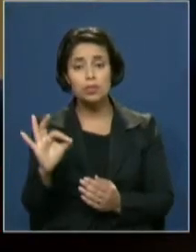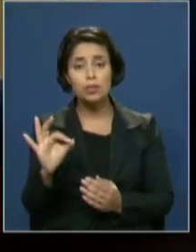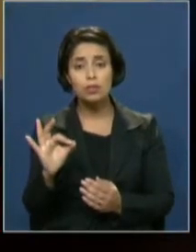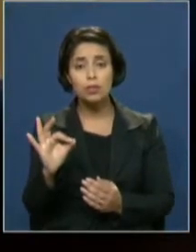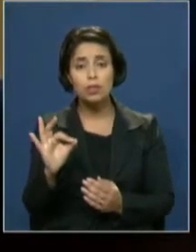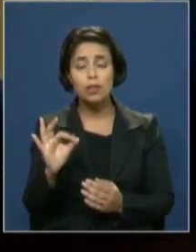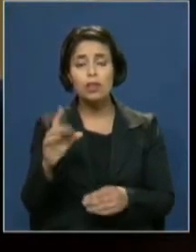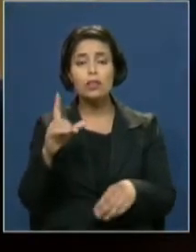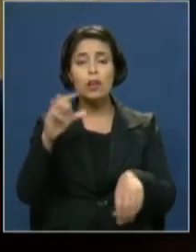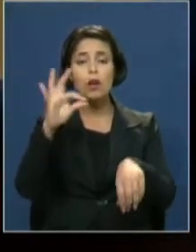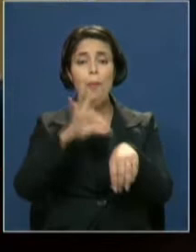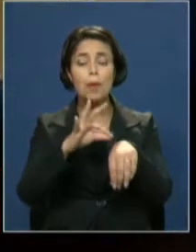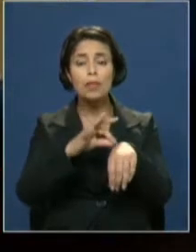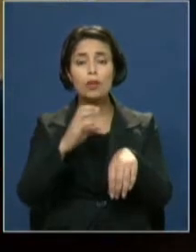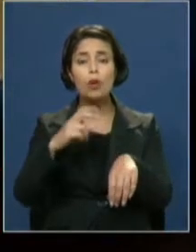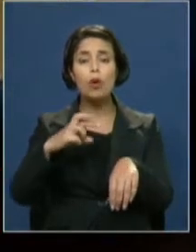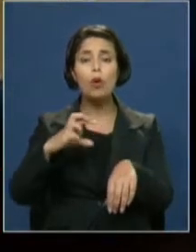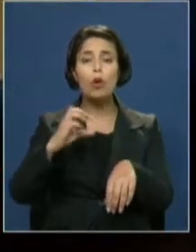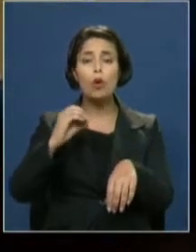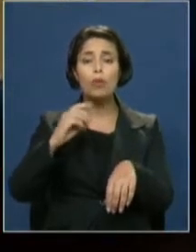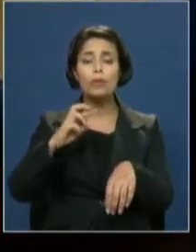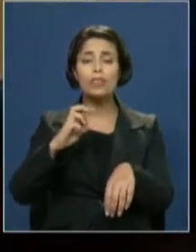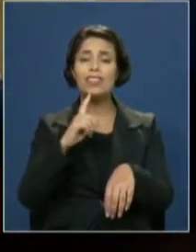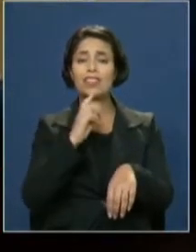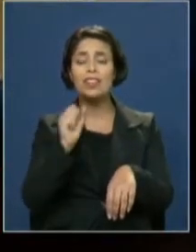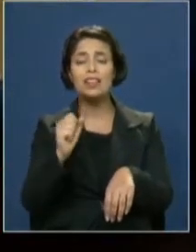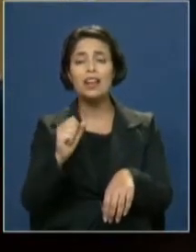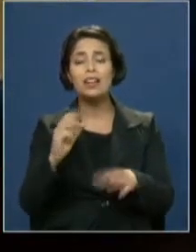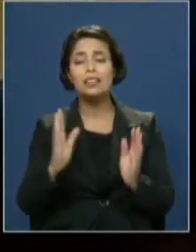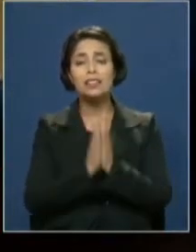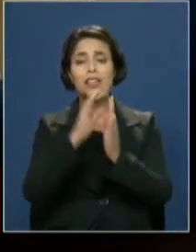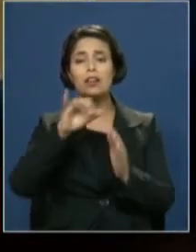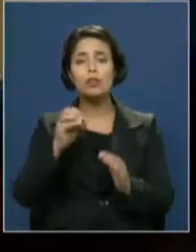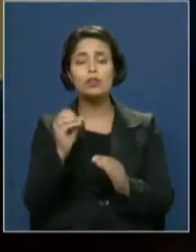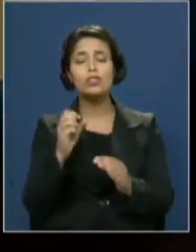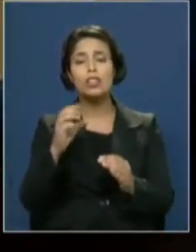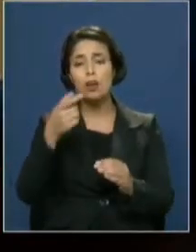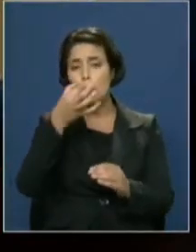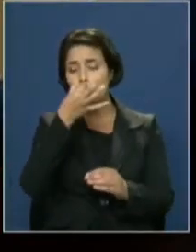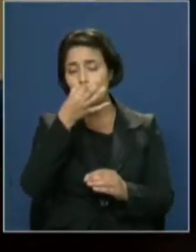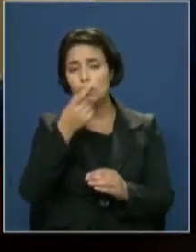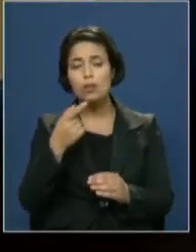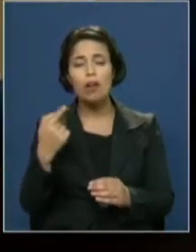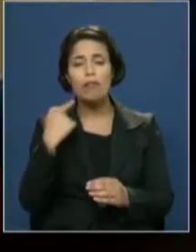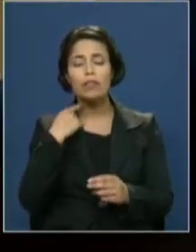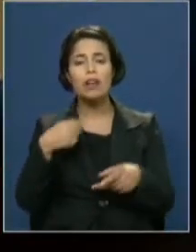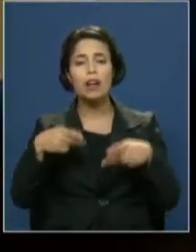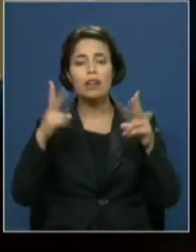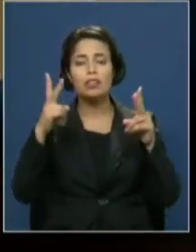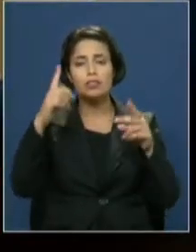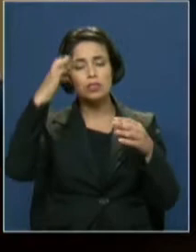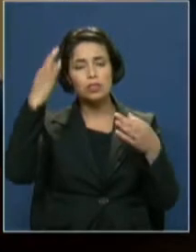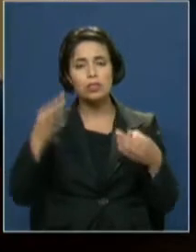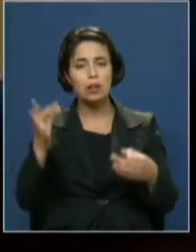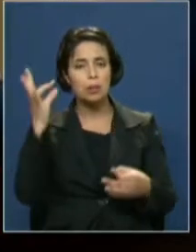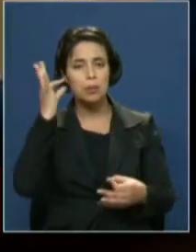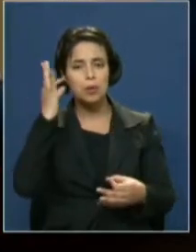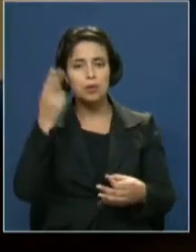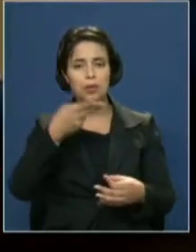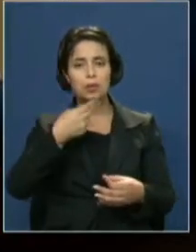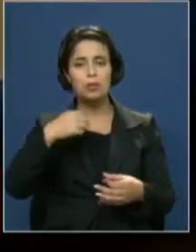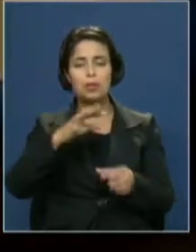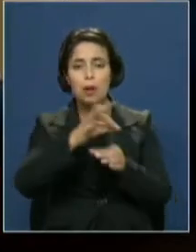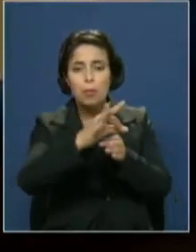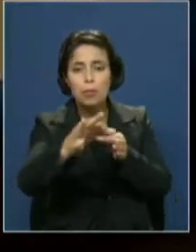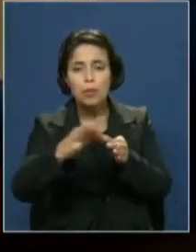los obstetras del Hospital San José de Osorno. Atenta contra el derecho a decidir de las mujeres de nuestra